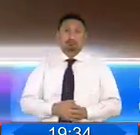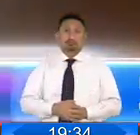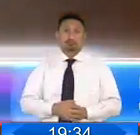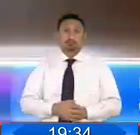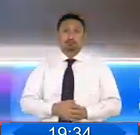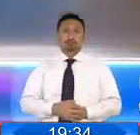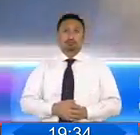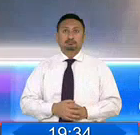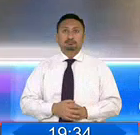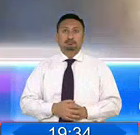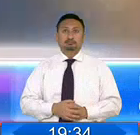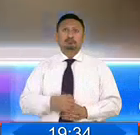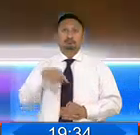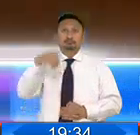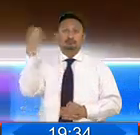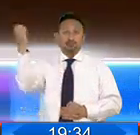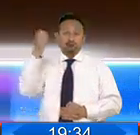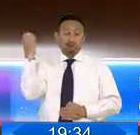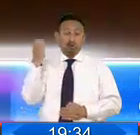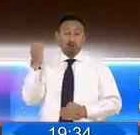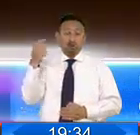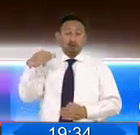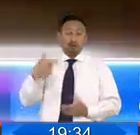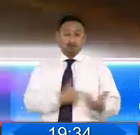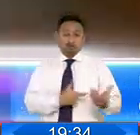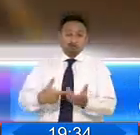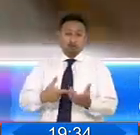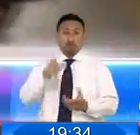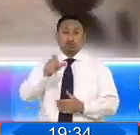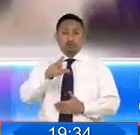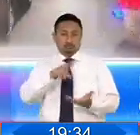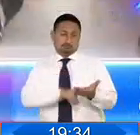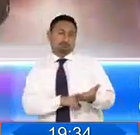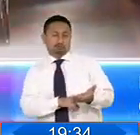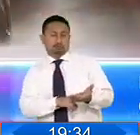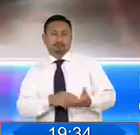Están paramédicos también, una ambulancia del cuerpo de bomberos.